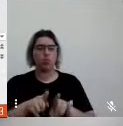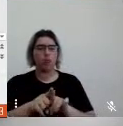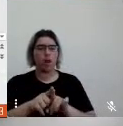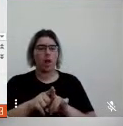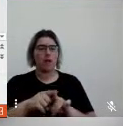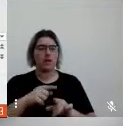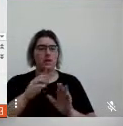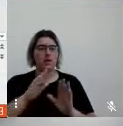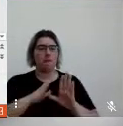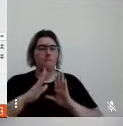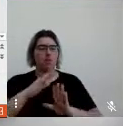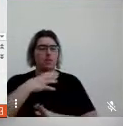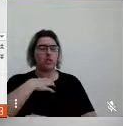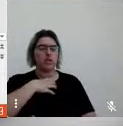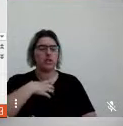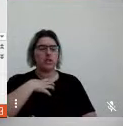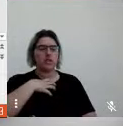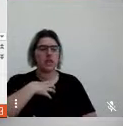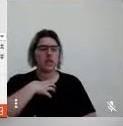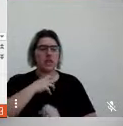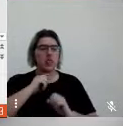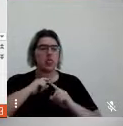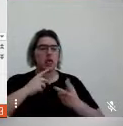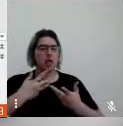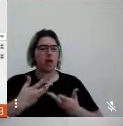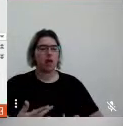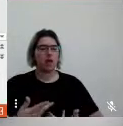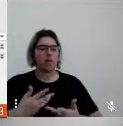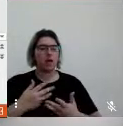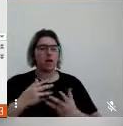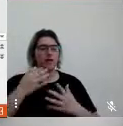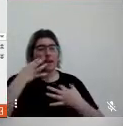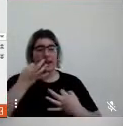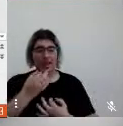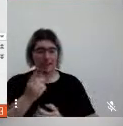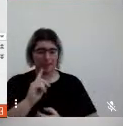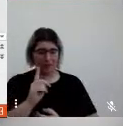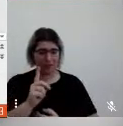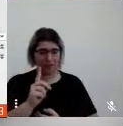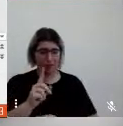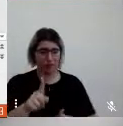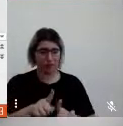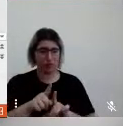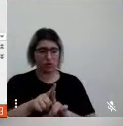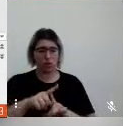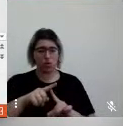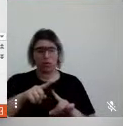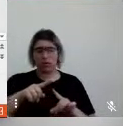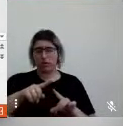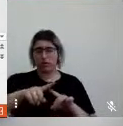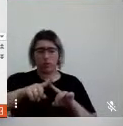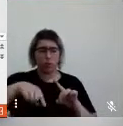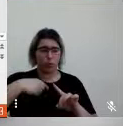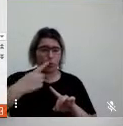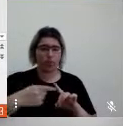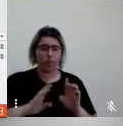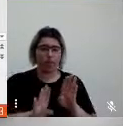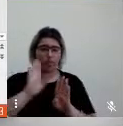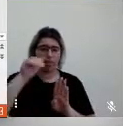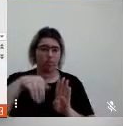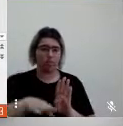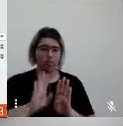ansiedad, ¿vale? Pero realmente no nos está calmando, o sea, es que estamos en una rueda, eso es una montaña rusa que sube, baja, sube,